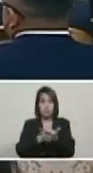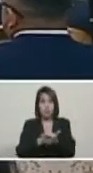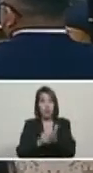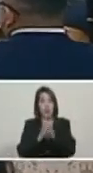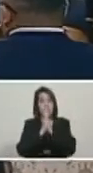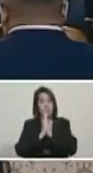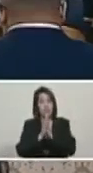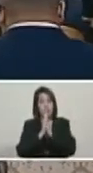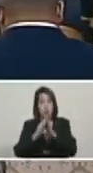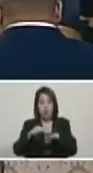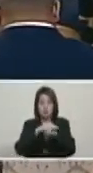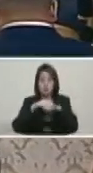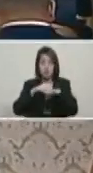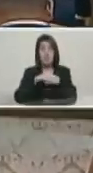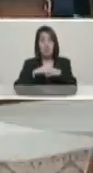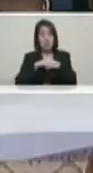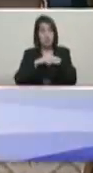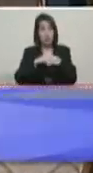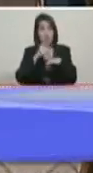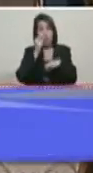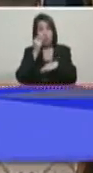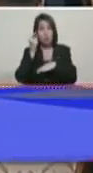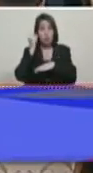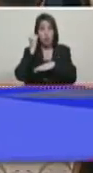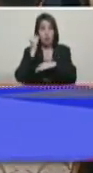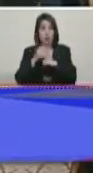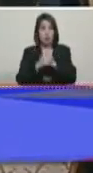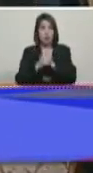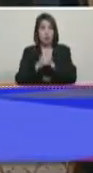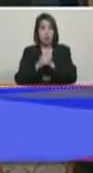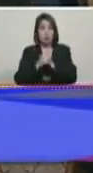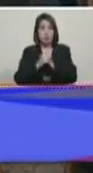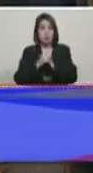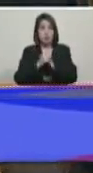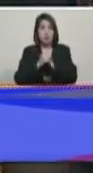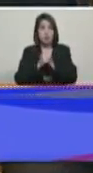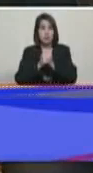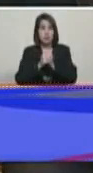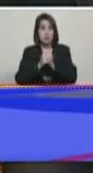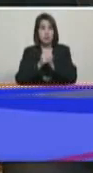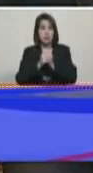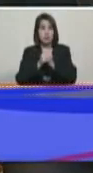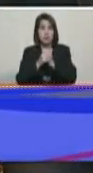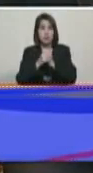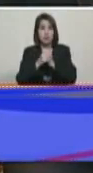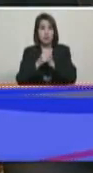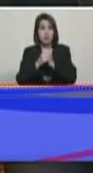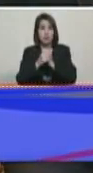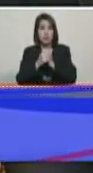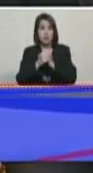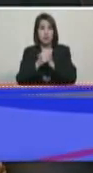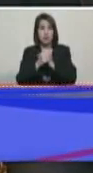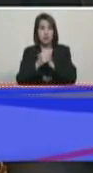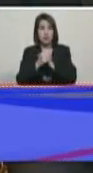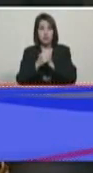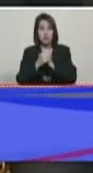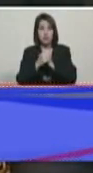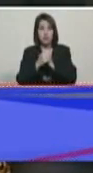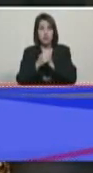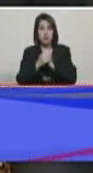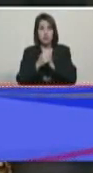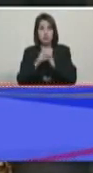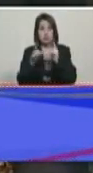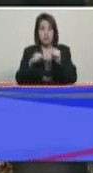ministros, señoras ministras, jefes y jefas, informen bien a sus trabajadores mañana,